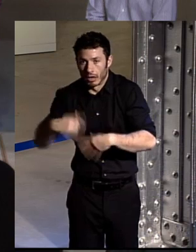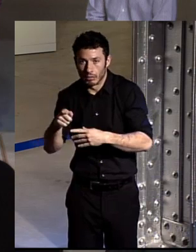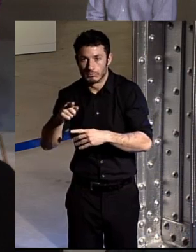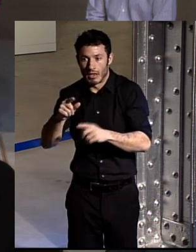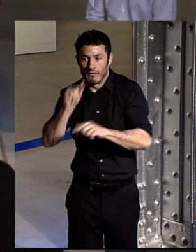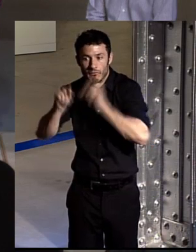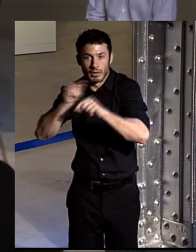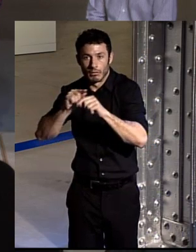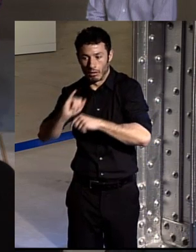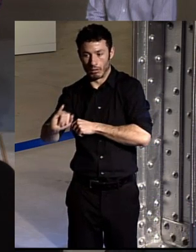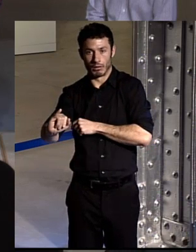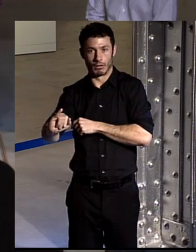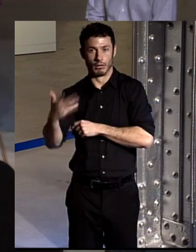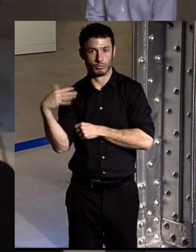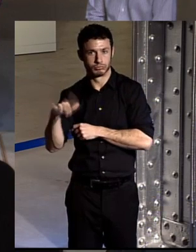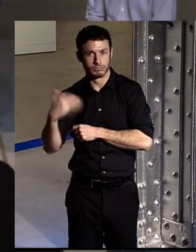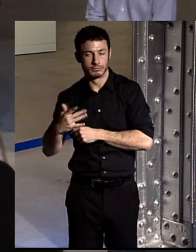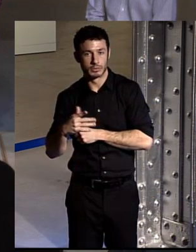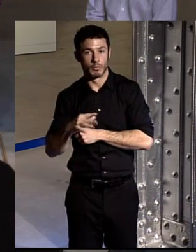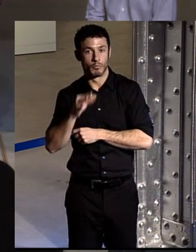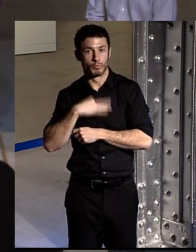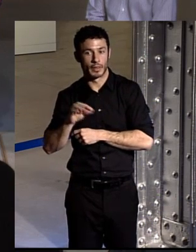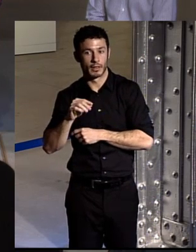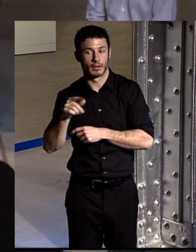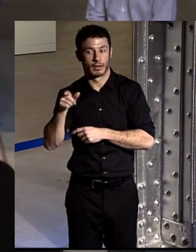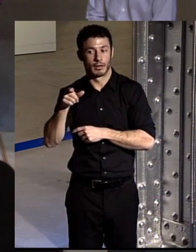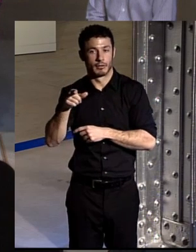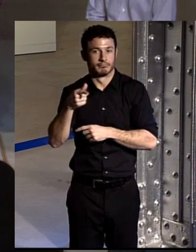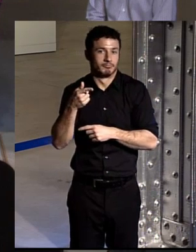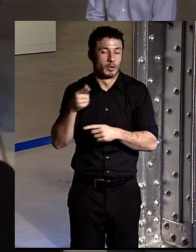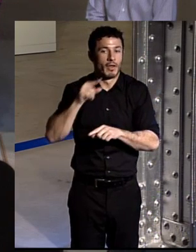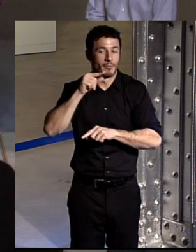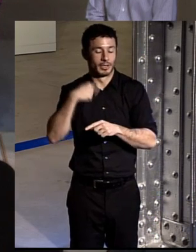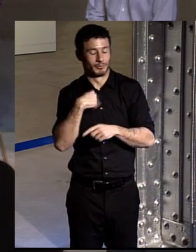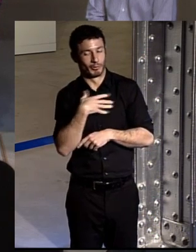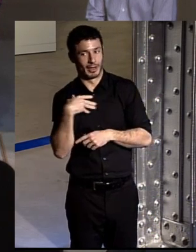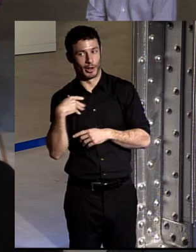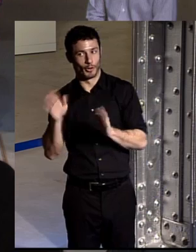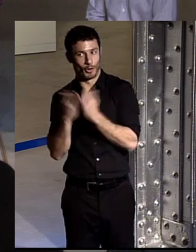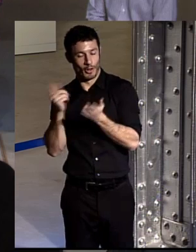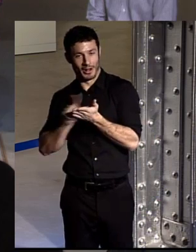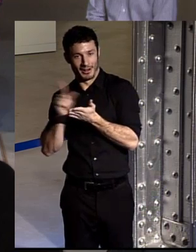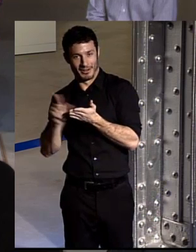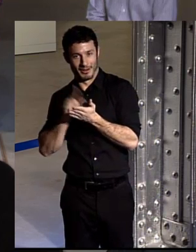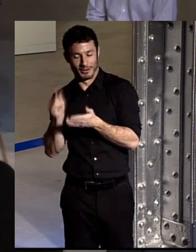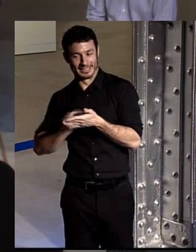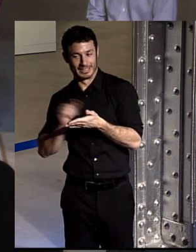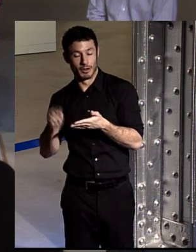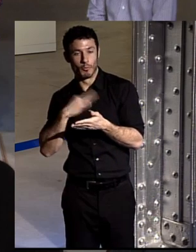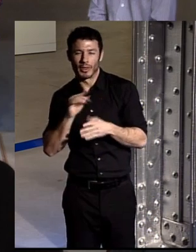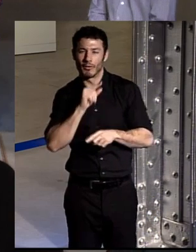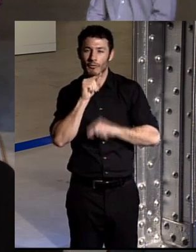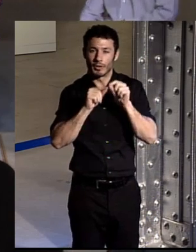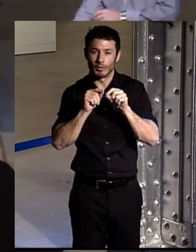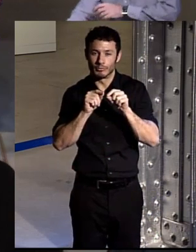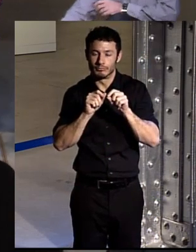partes. Hay la posibilidad de que alguno de esos virus, es para el principio de una novela de ciencia ficción que quiero hacer, despertara y se lo llevara